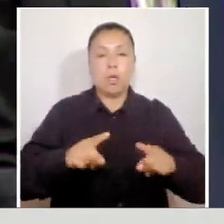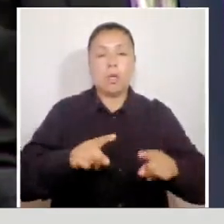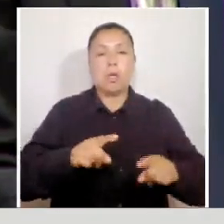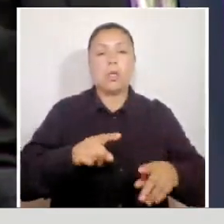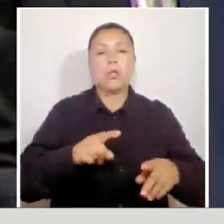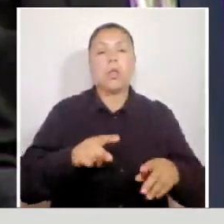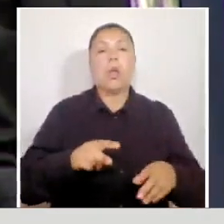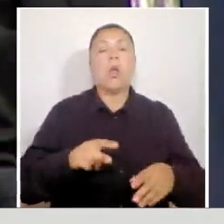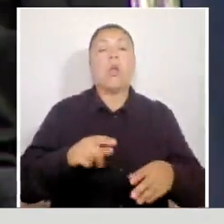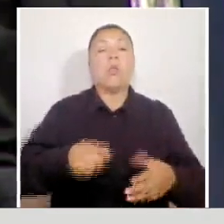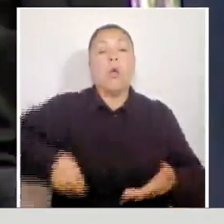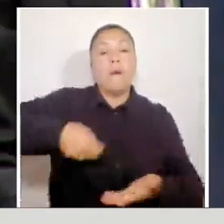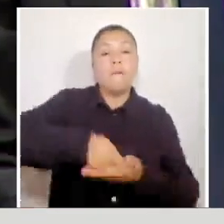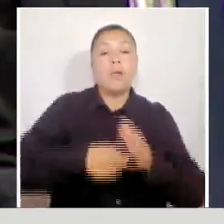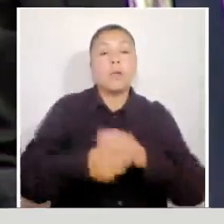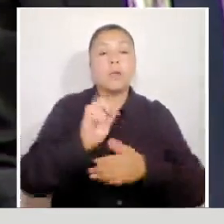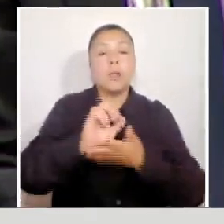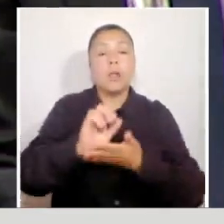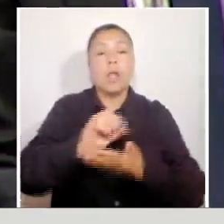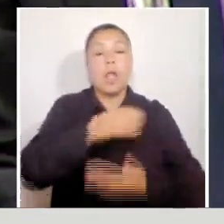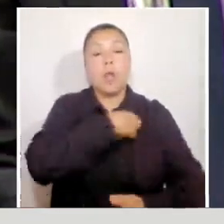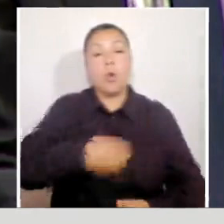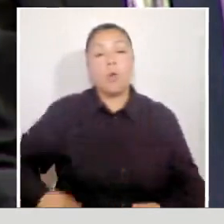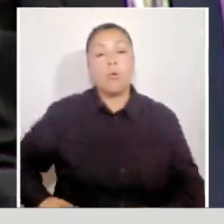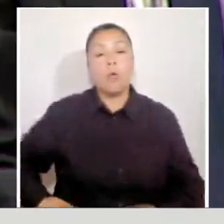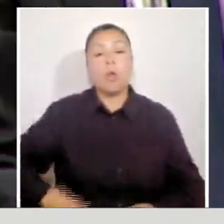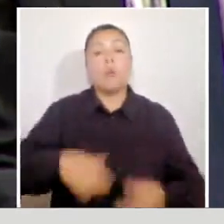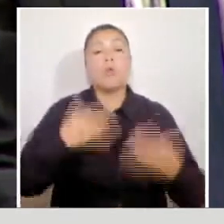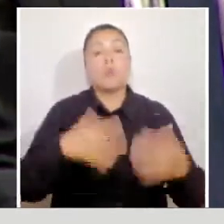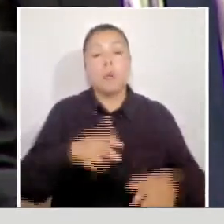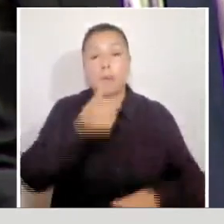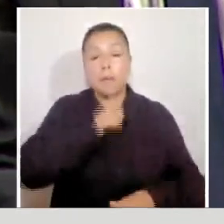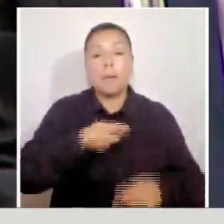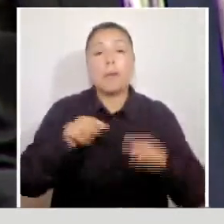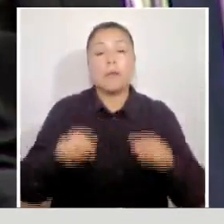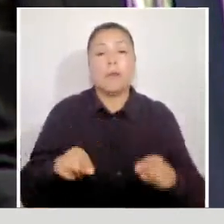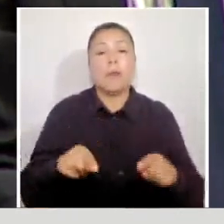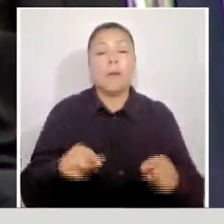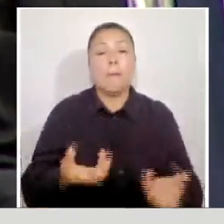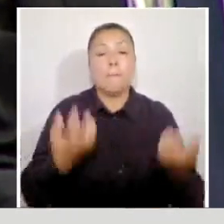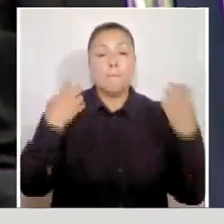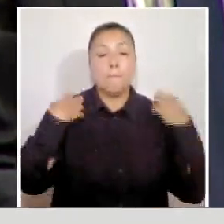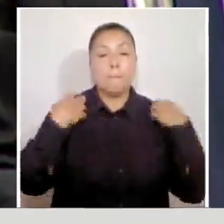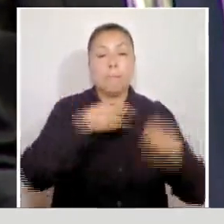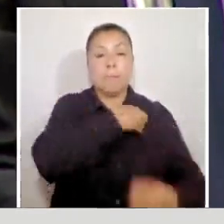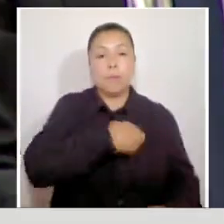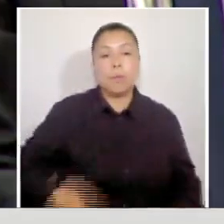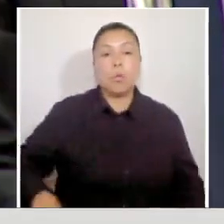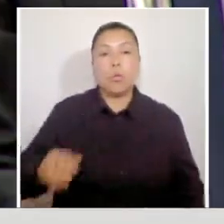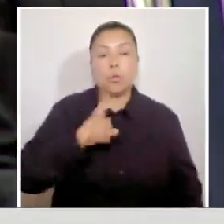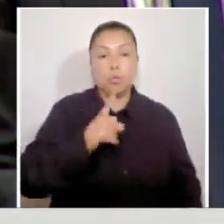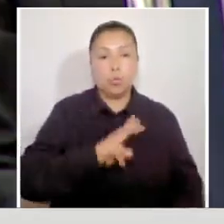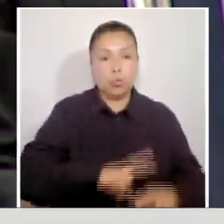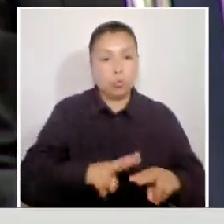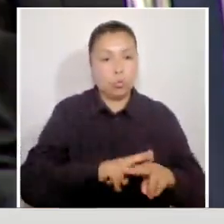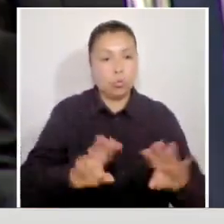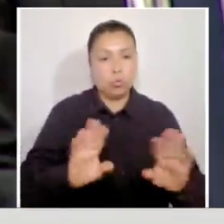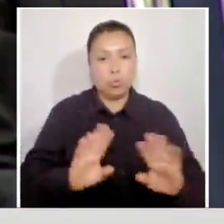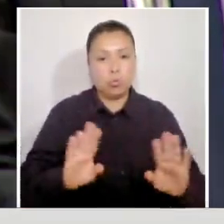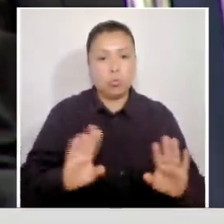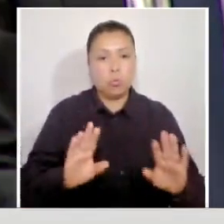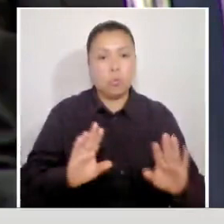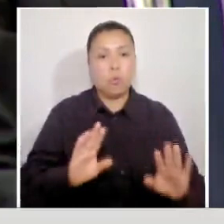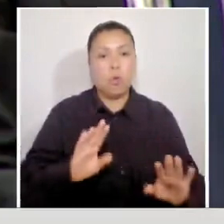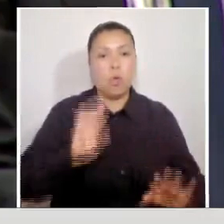Estado El Ejecutivo hace reserva de constitucionalidad por ser facultad privativa del ejecutivo no está haciendo mención sobre el mérito de la propuesta